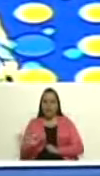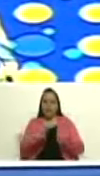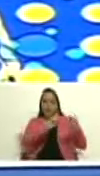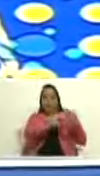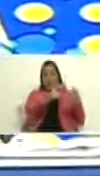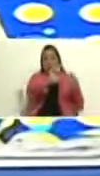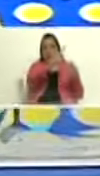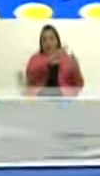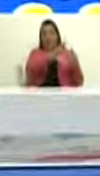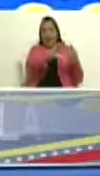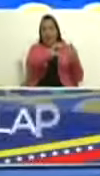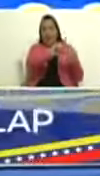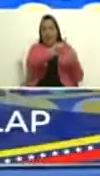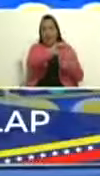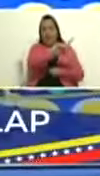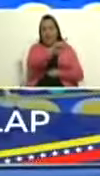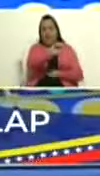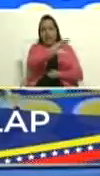Petare.